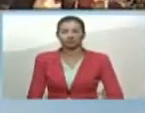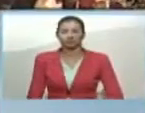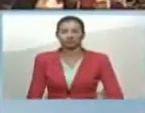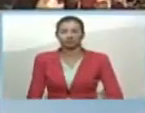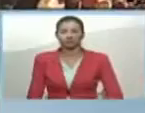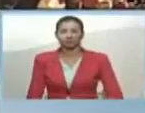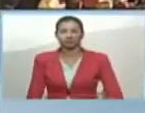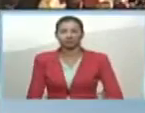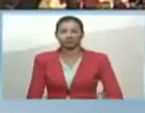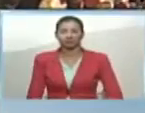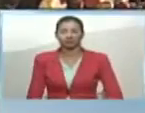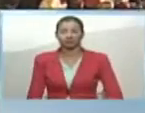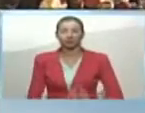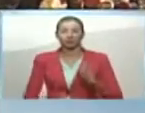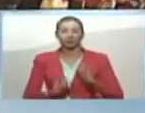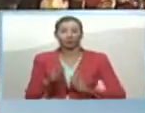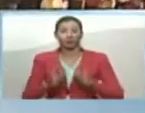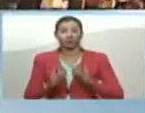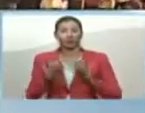Mi preocupación ahorita es